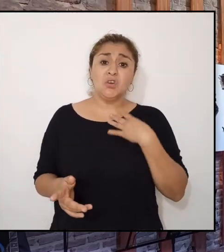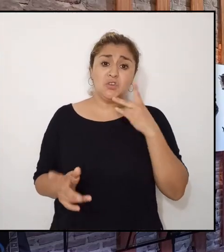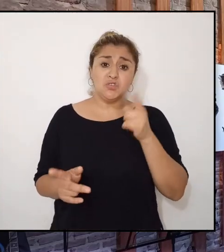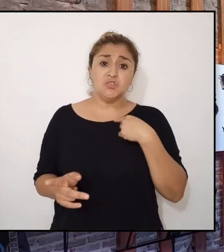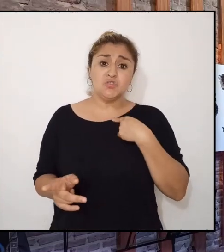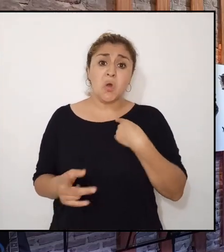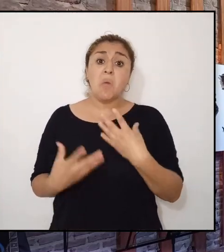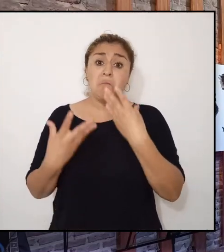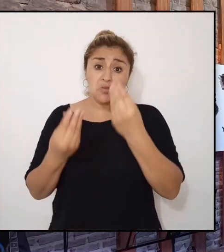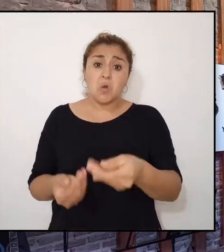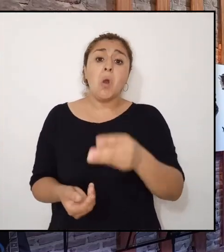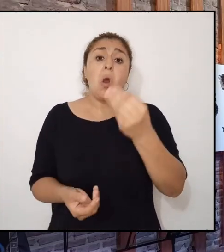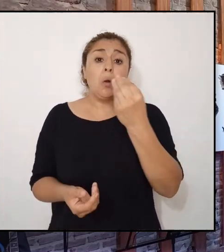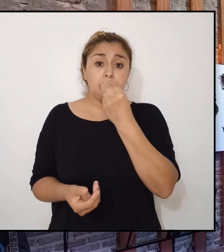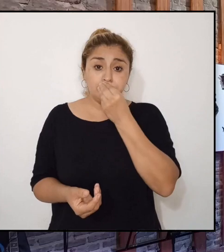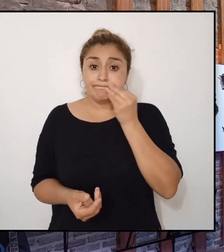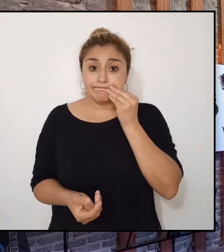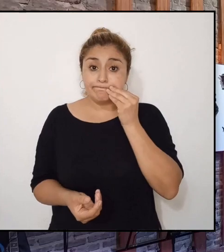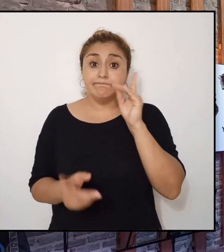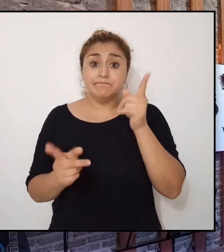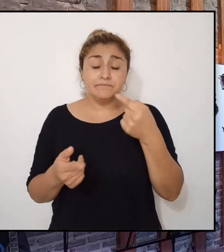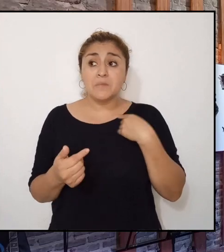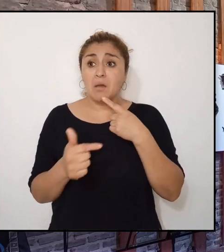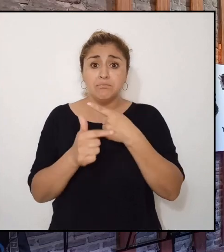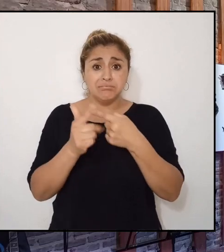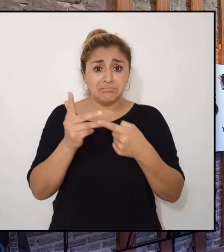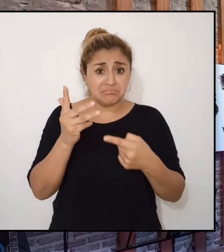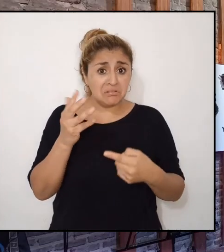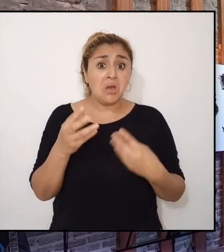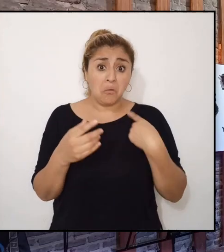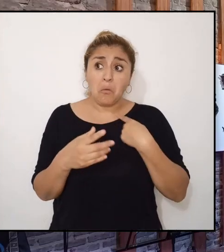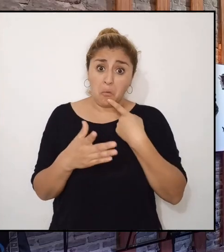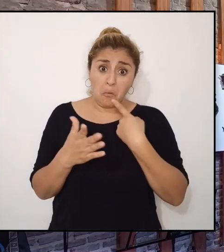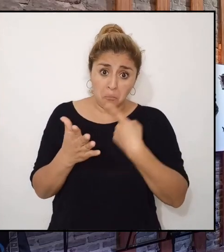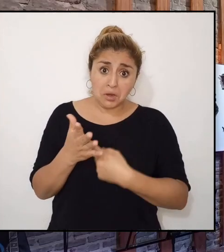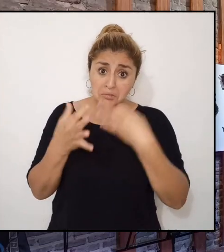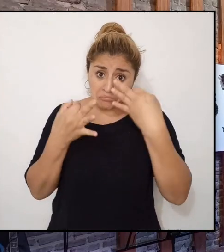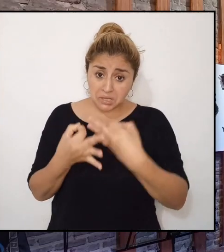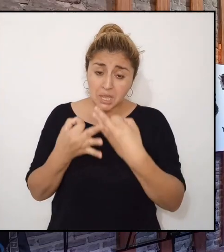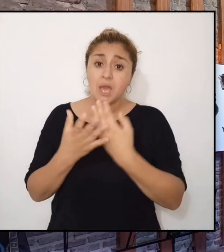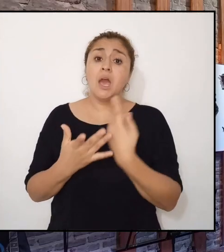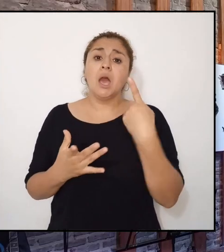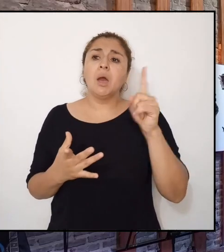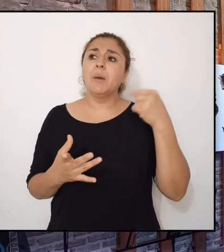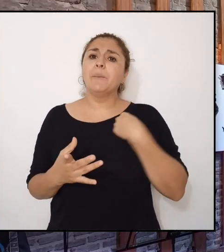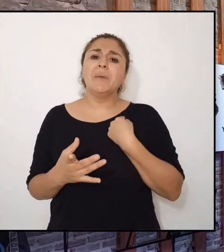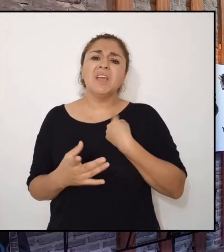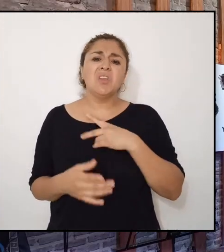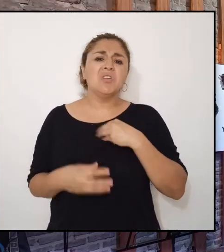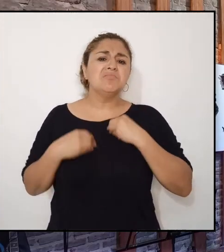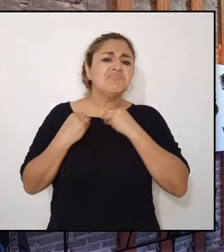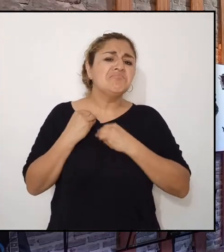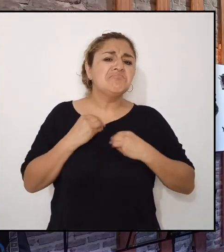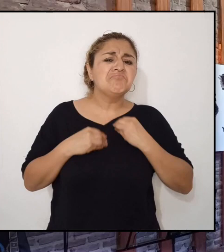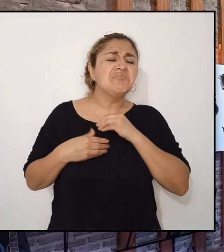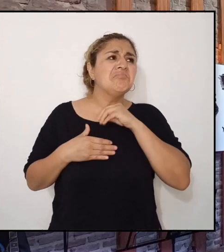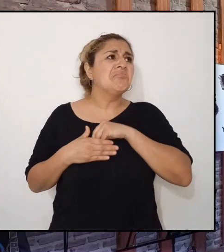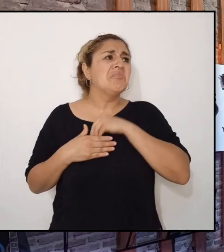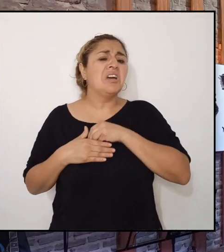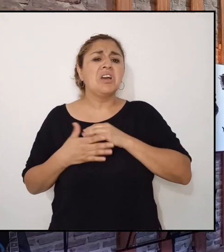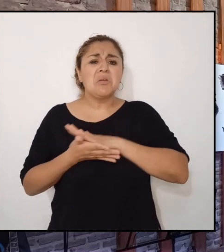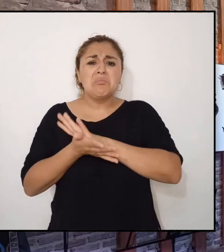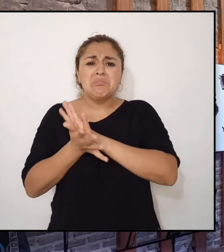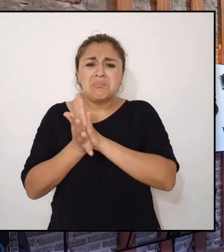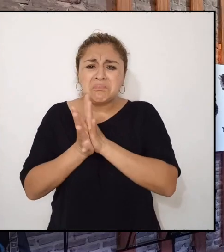felicito yo, pero Dios evidentemente no está feliz. ¿Y por qué, pastor? Digo, porque ¿cuánto tiempo